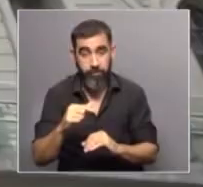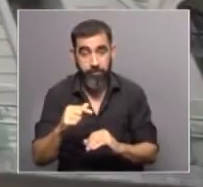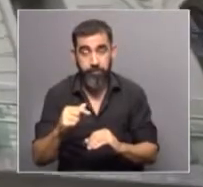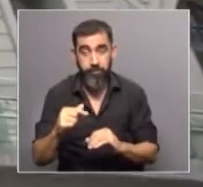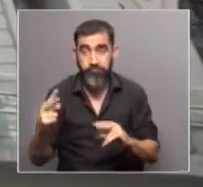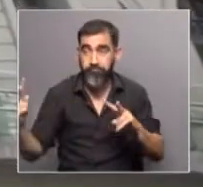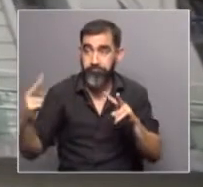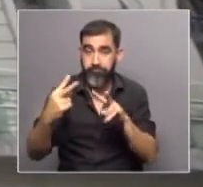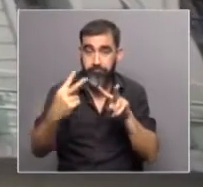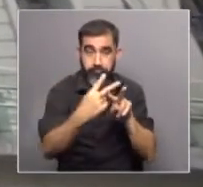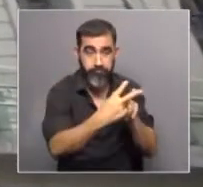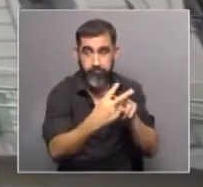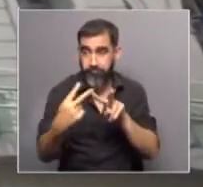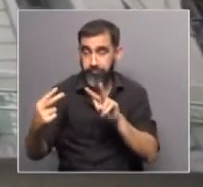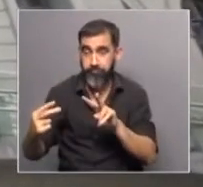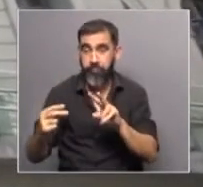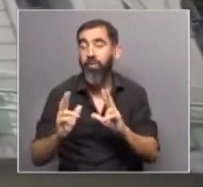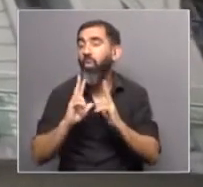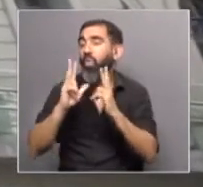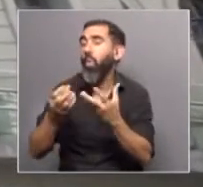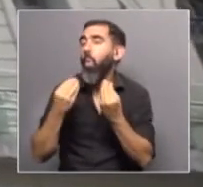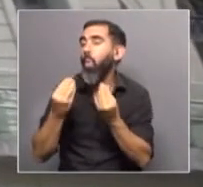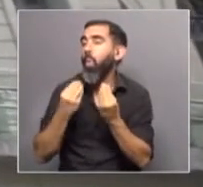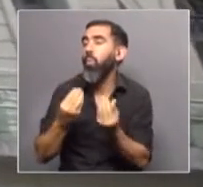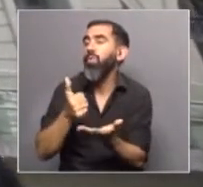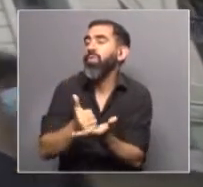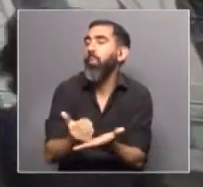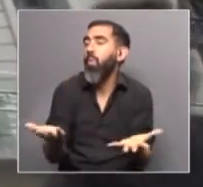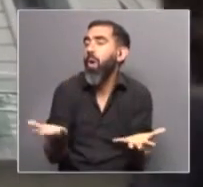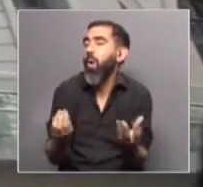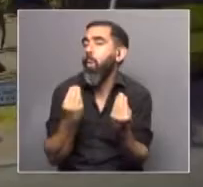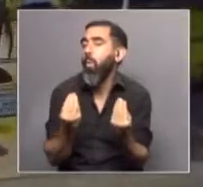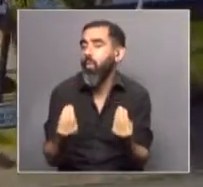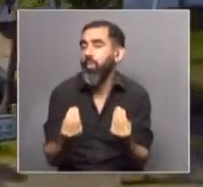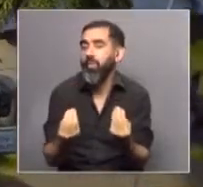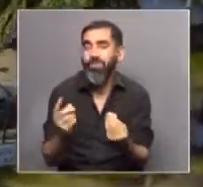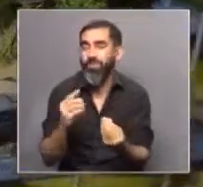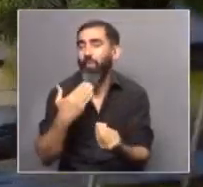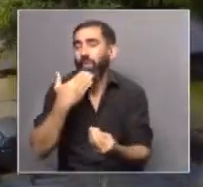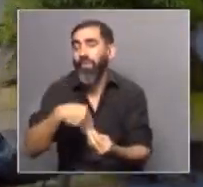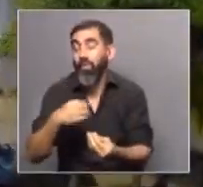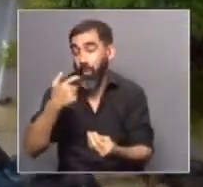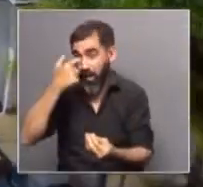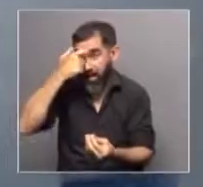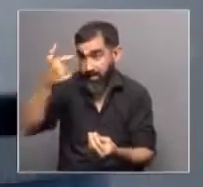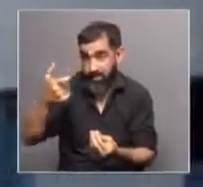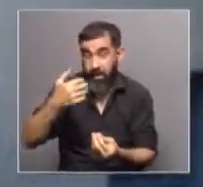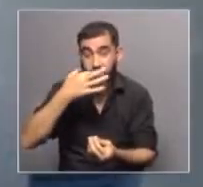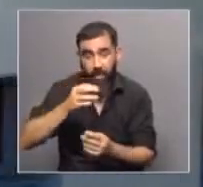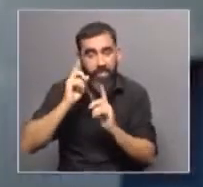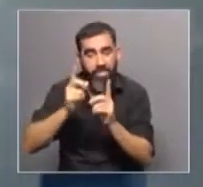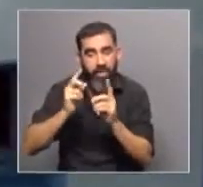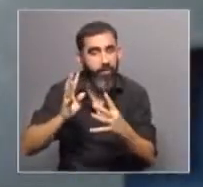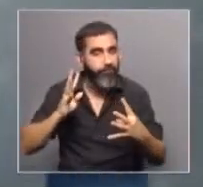miramos y decimos, ¿cómo estamos? ¿Dónde estamos? Si no entendemos que la ciencia debe